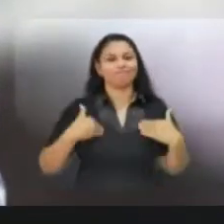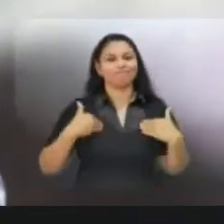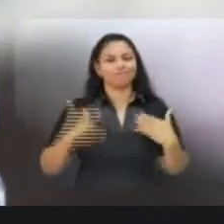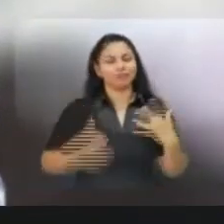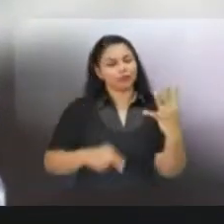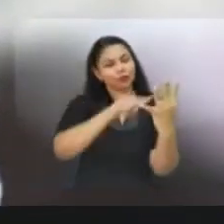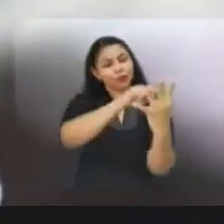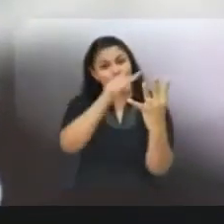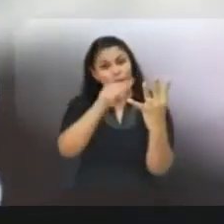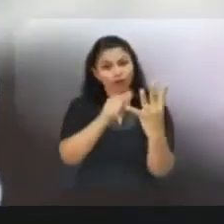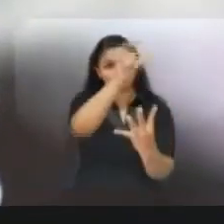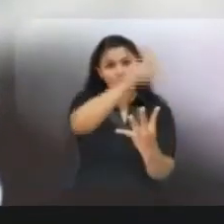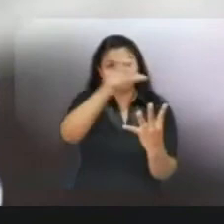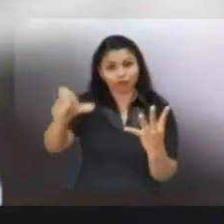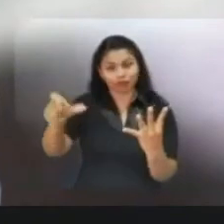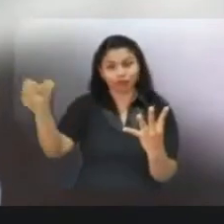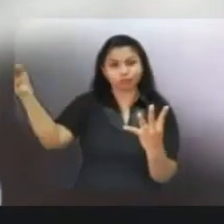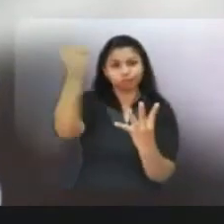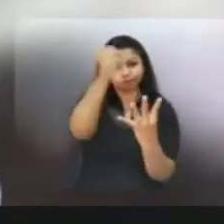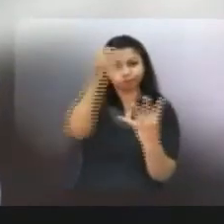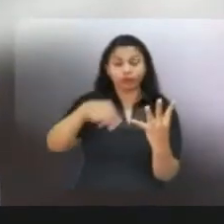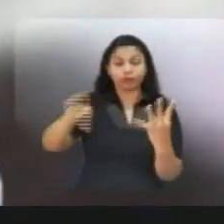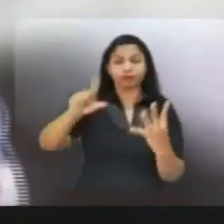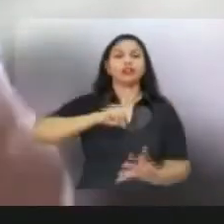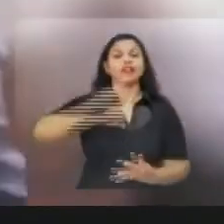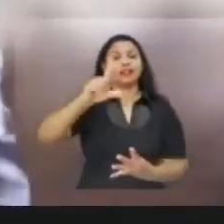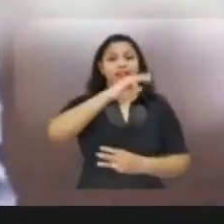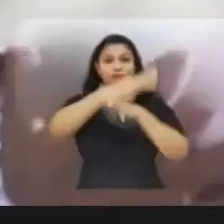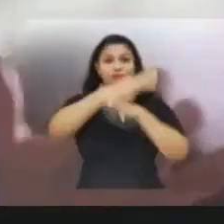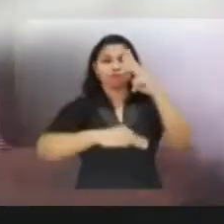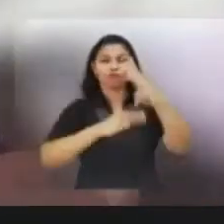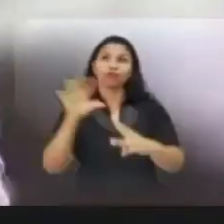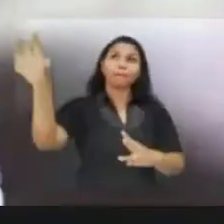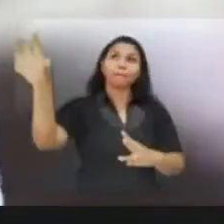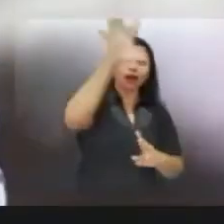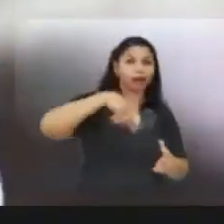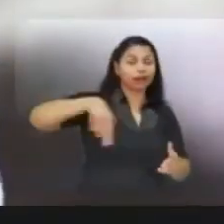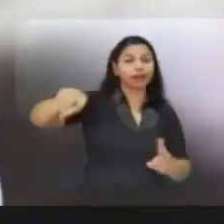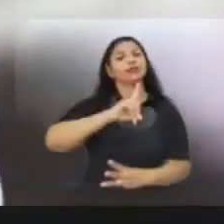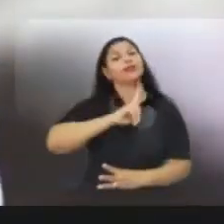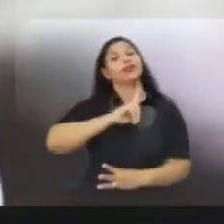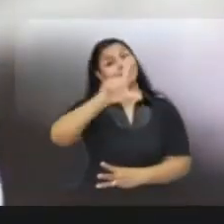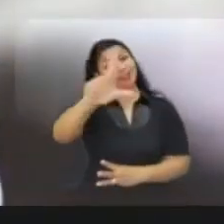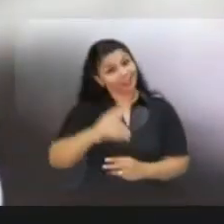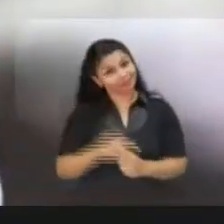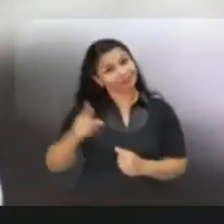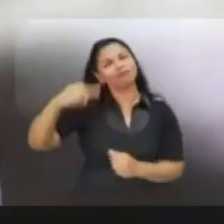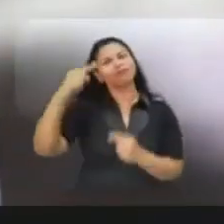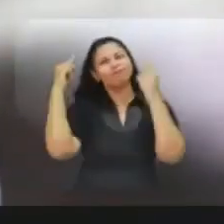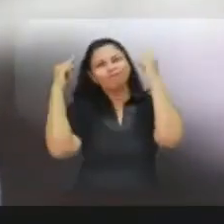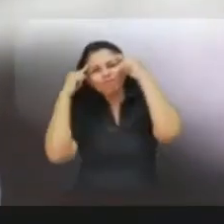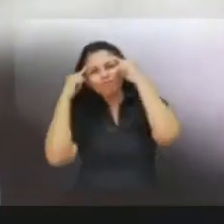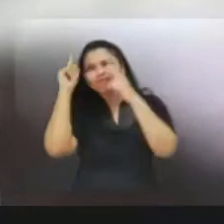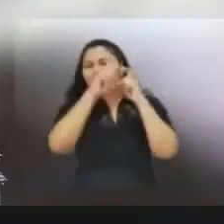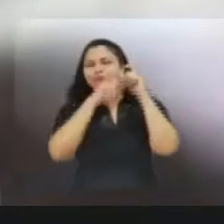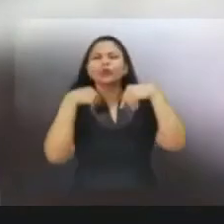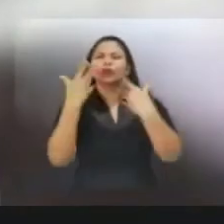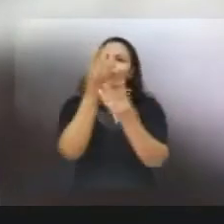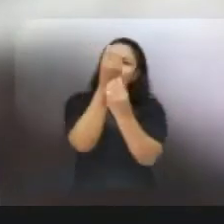reguladores líderes a nivel mundial que van liderando y van pensando y estructurando y trabajando con